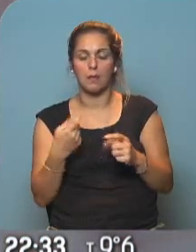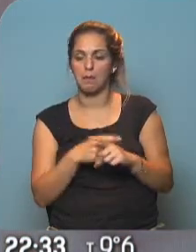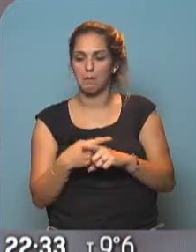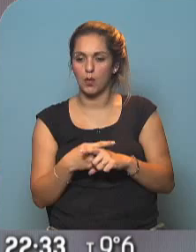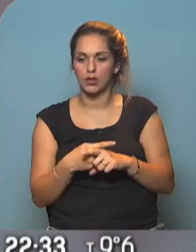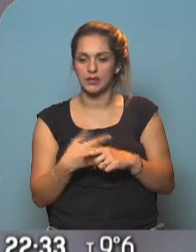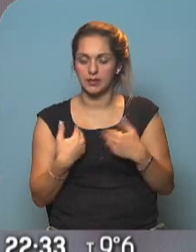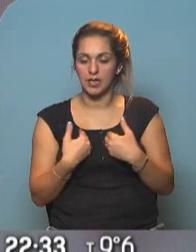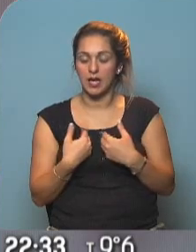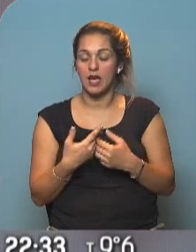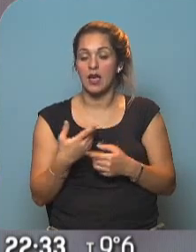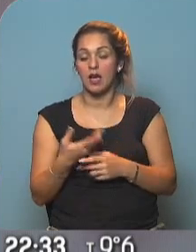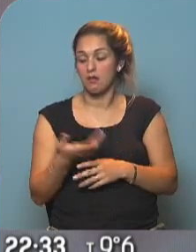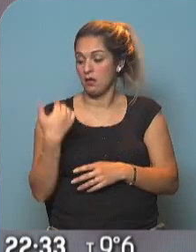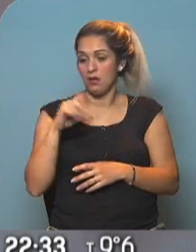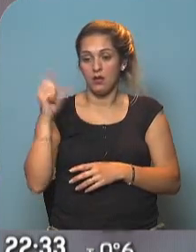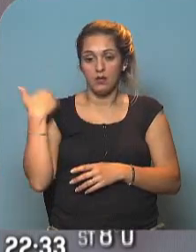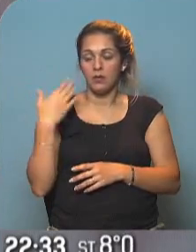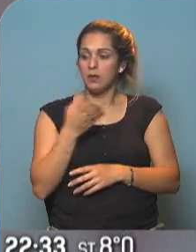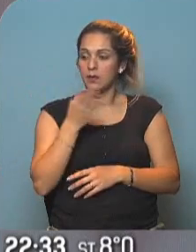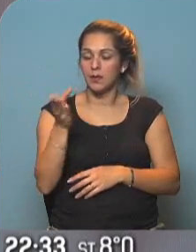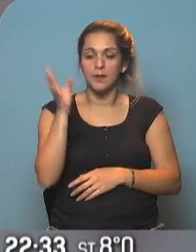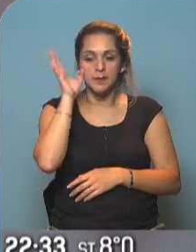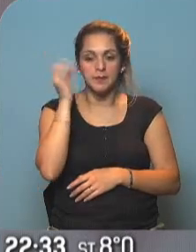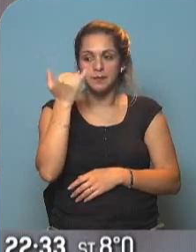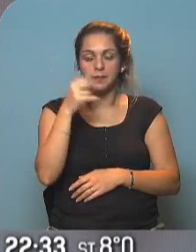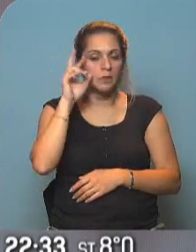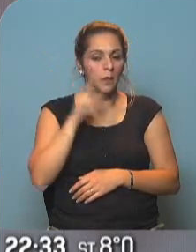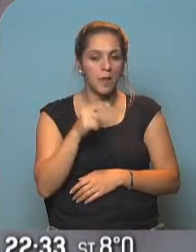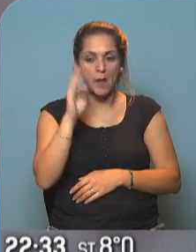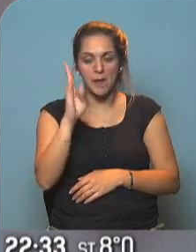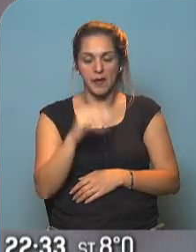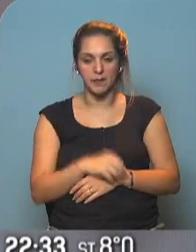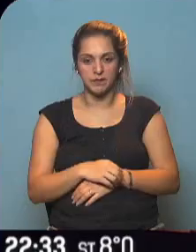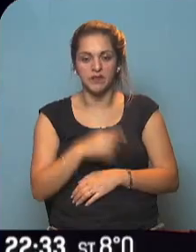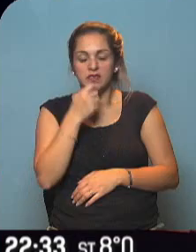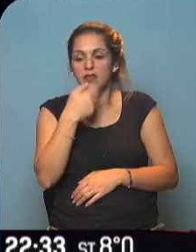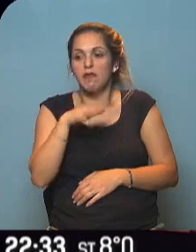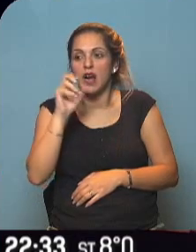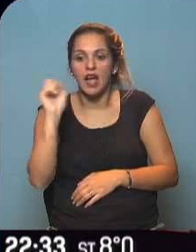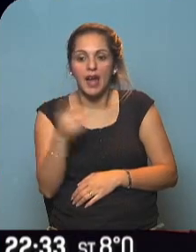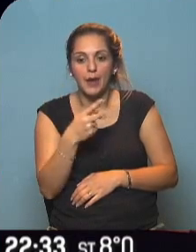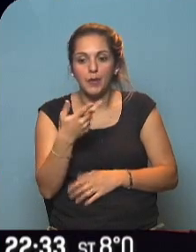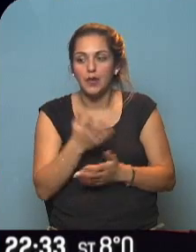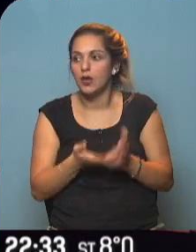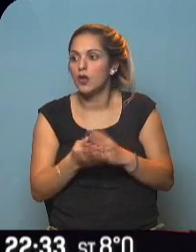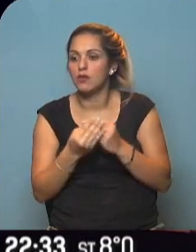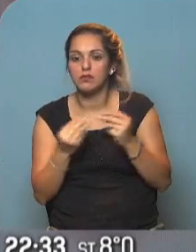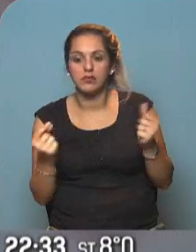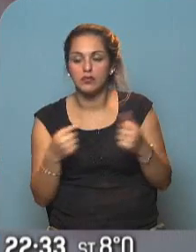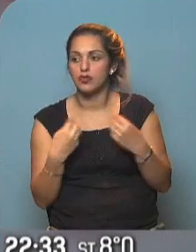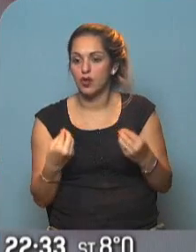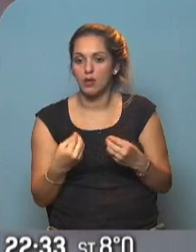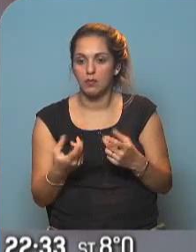llegó no hace mucho a pedir que Italia tenía que tener un plan B por si tenía que salir el euro, con lo cual prácticamente fue poner una bomba en el